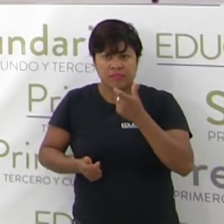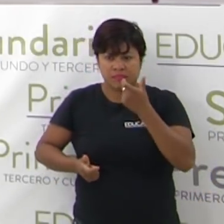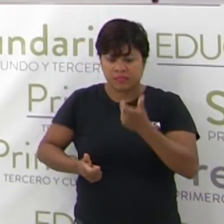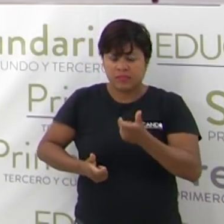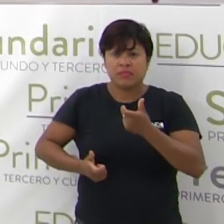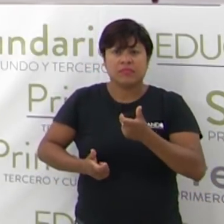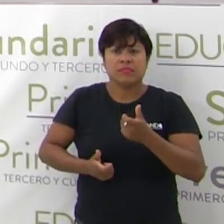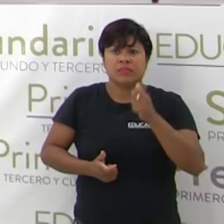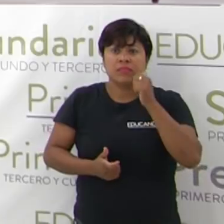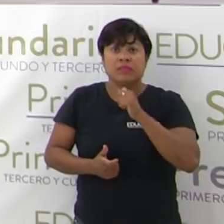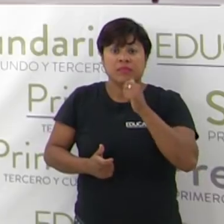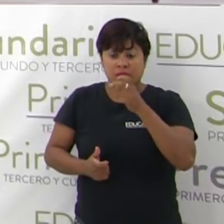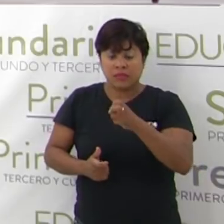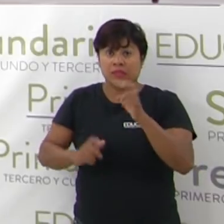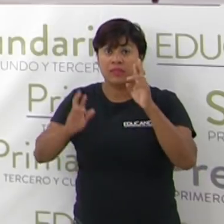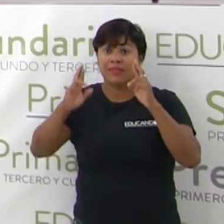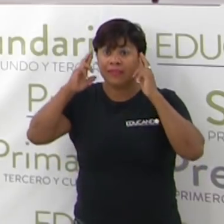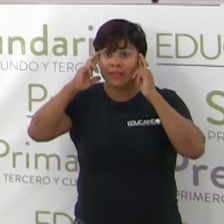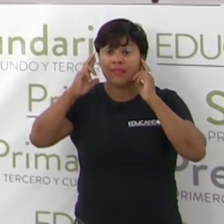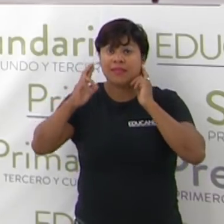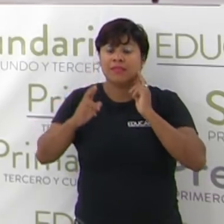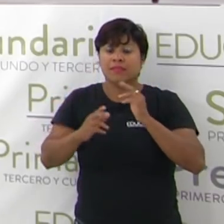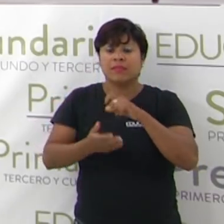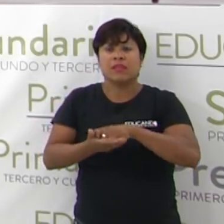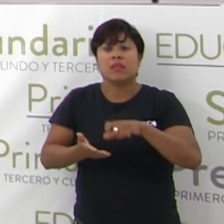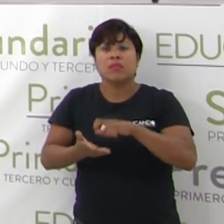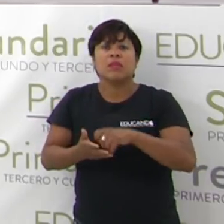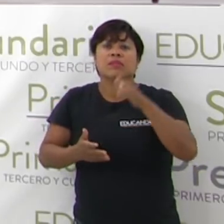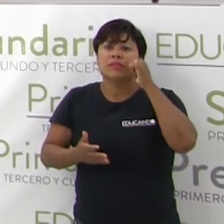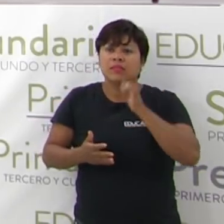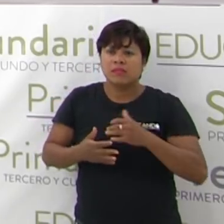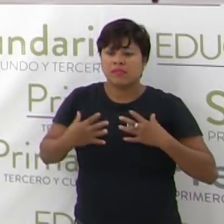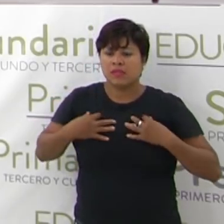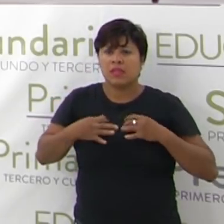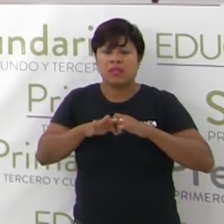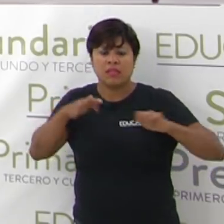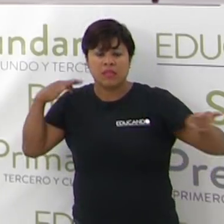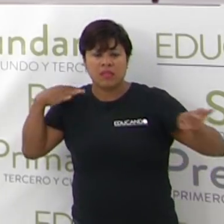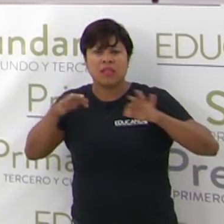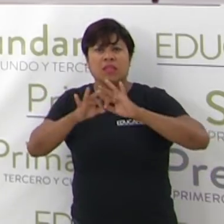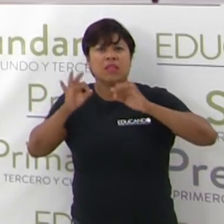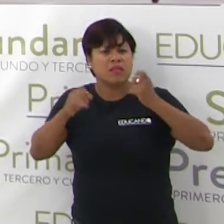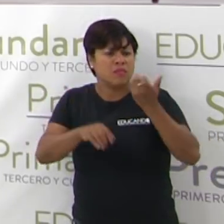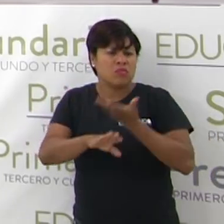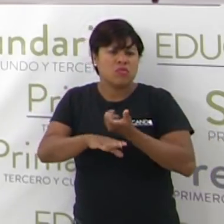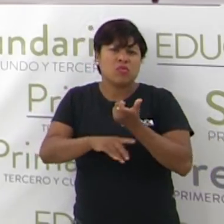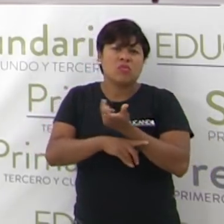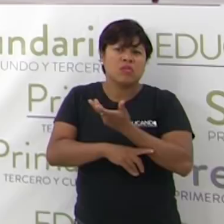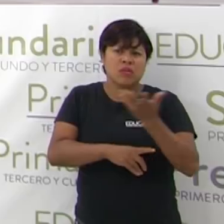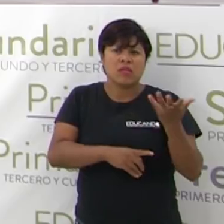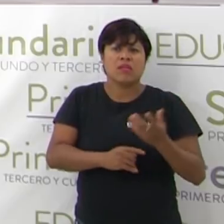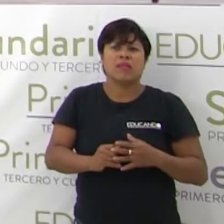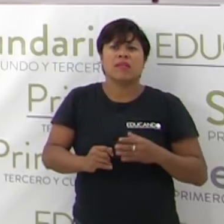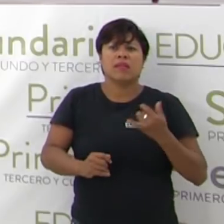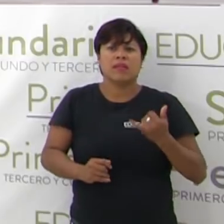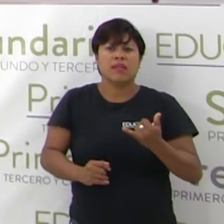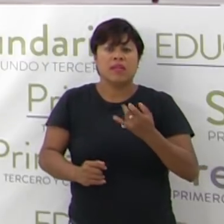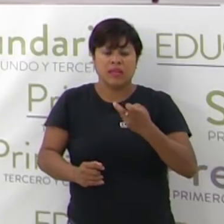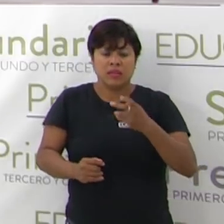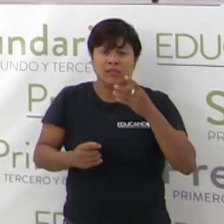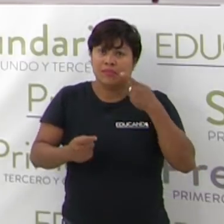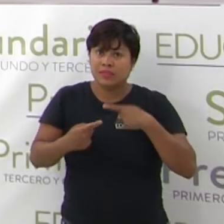riquezas de ese reino en comprarse siempre telas muy costosas y en pagarle a los